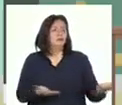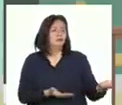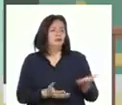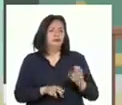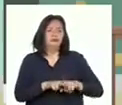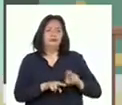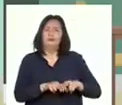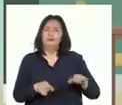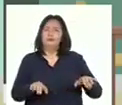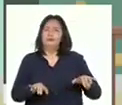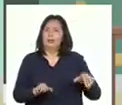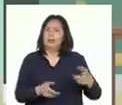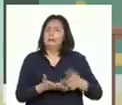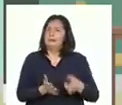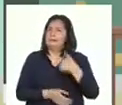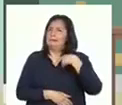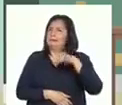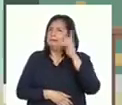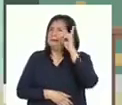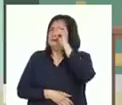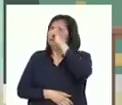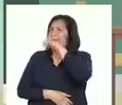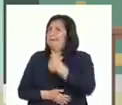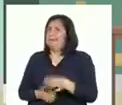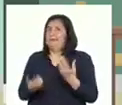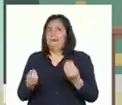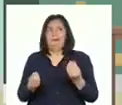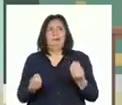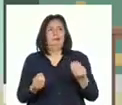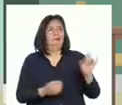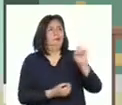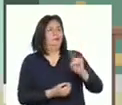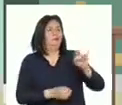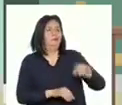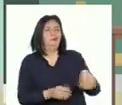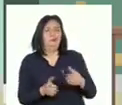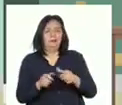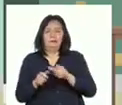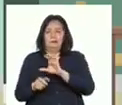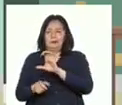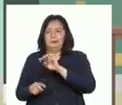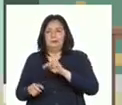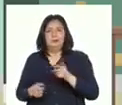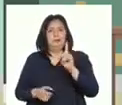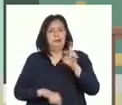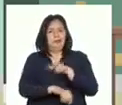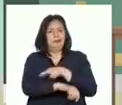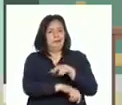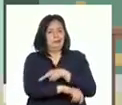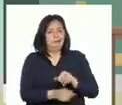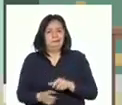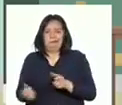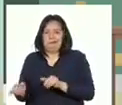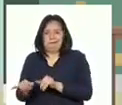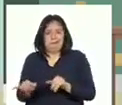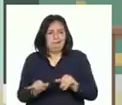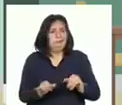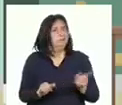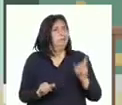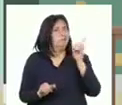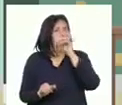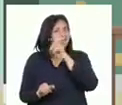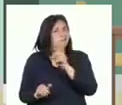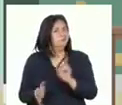Como adivinarán, sería muy complicado medir la sala usando centímetros y una regla. Por lo tanto,